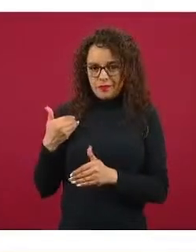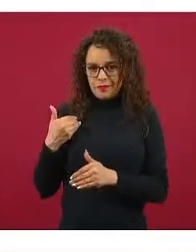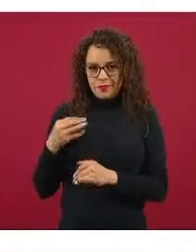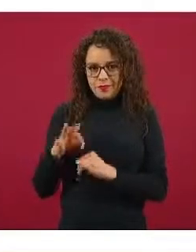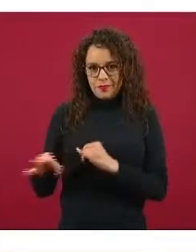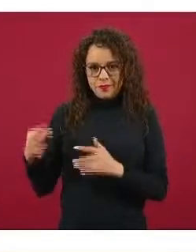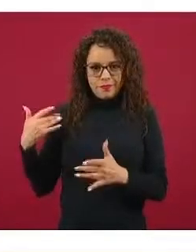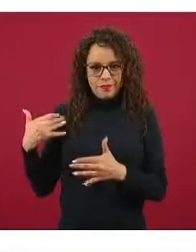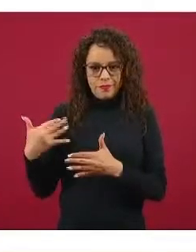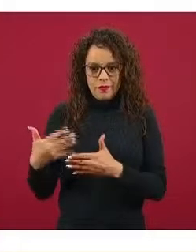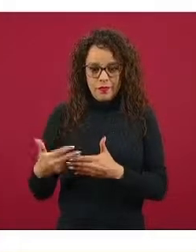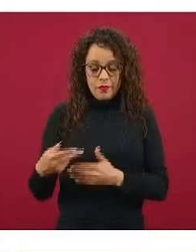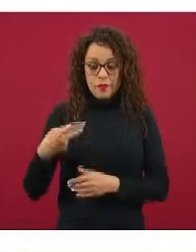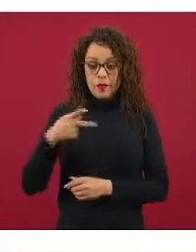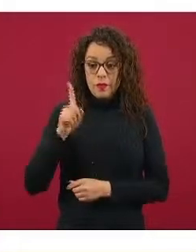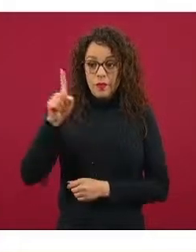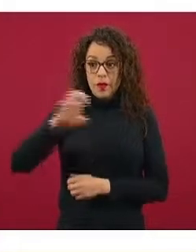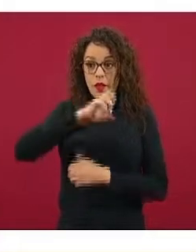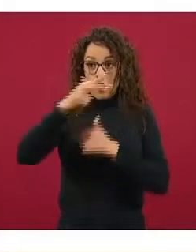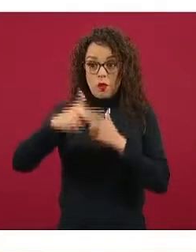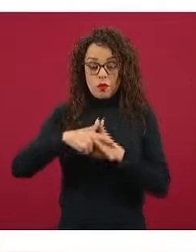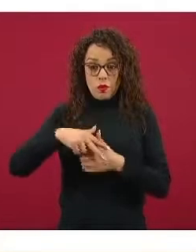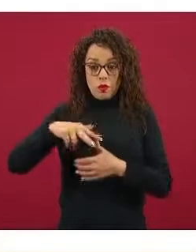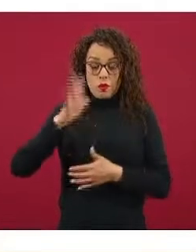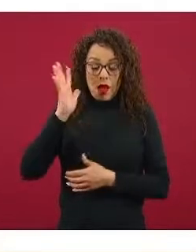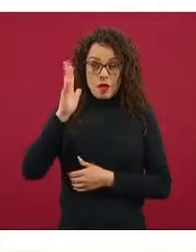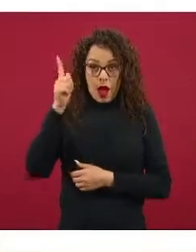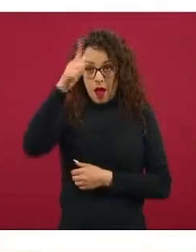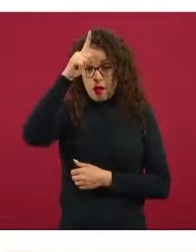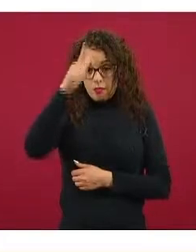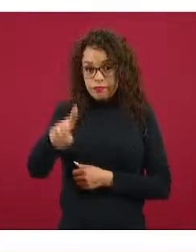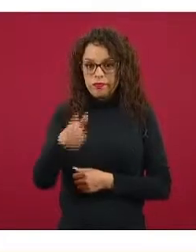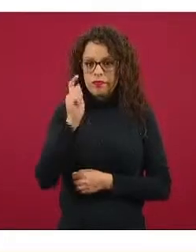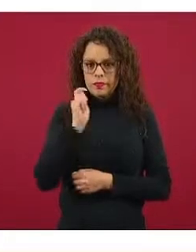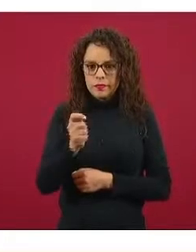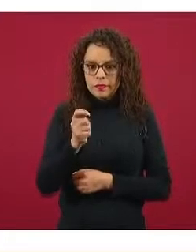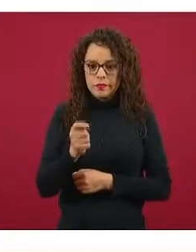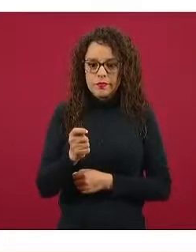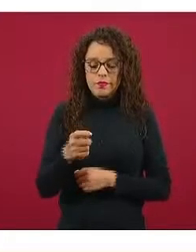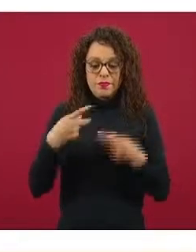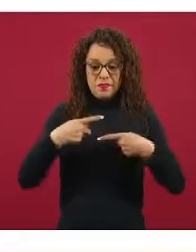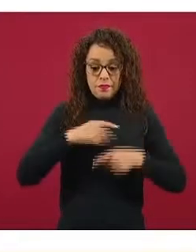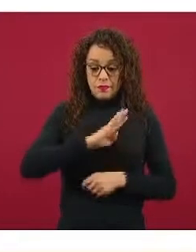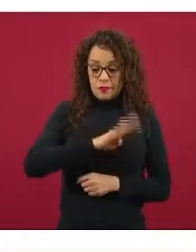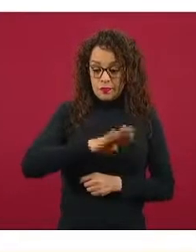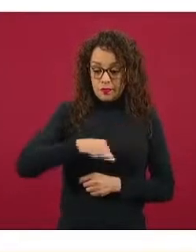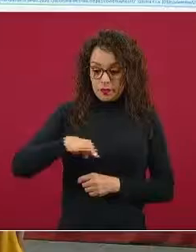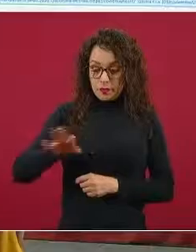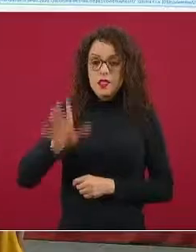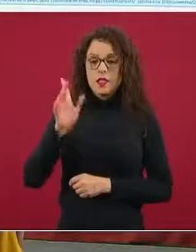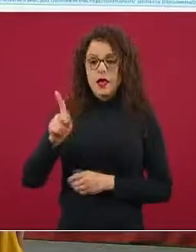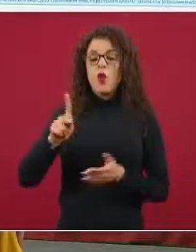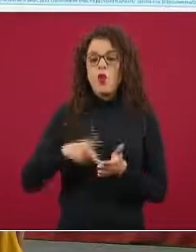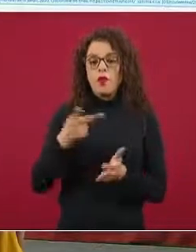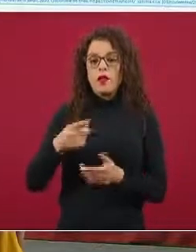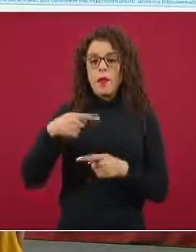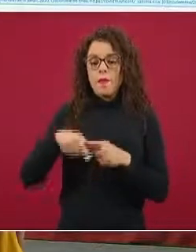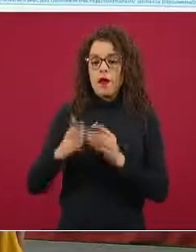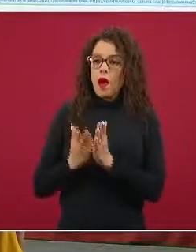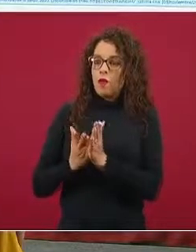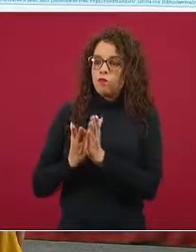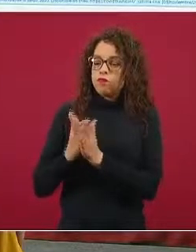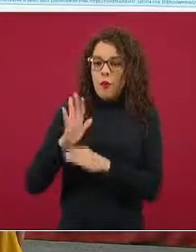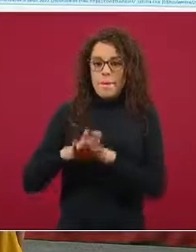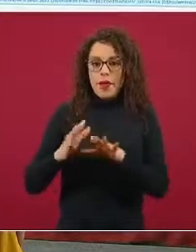pasada en el caso del continente europeo que más bien las defunciones empezaban a presentar un incremento. Ahora en